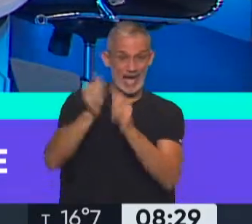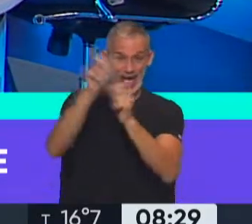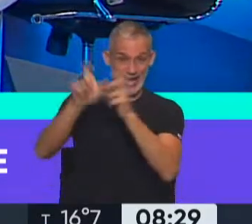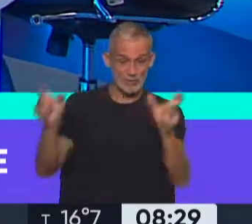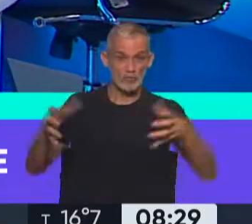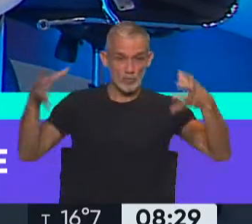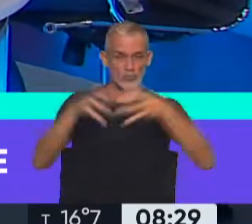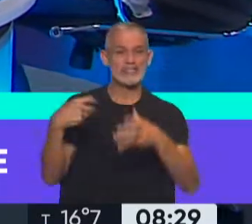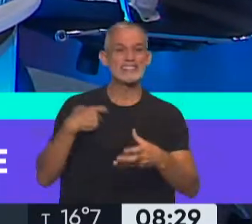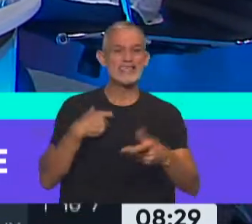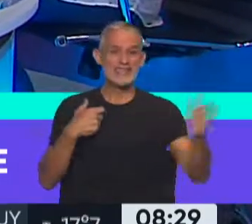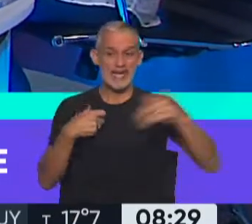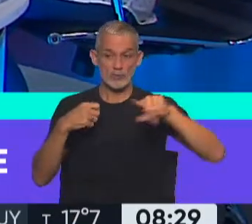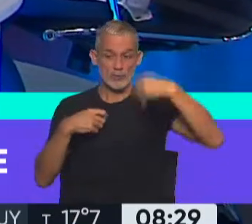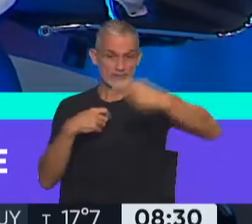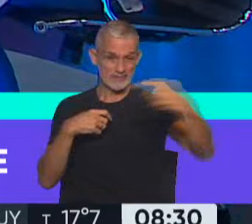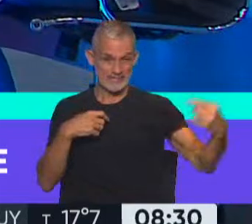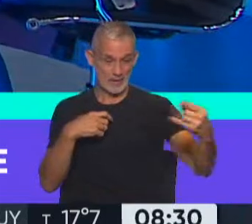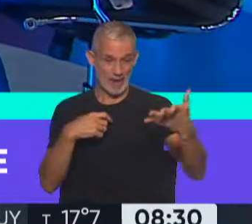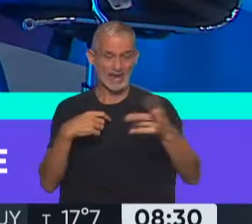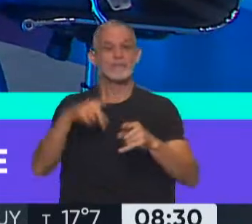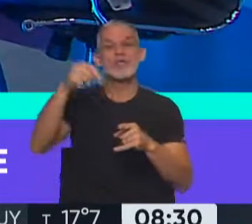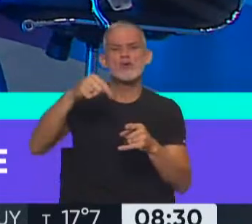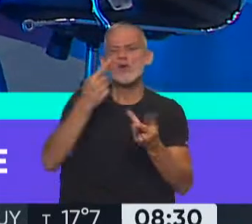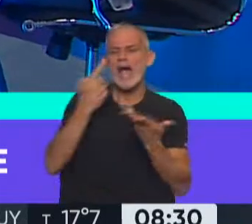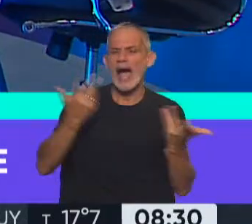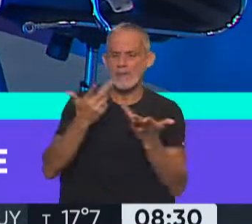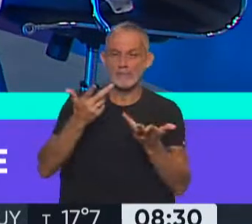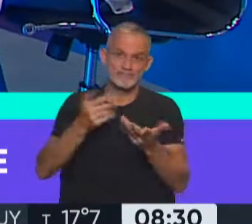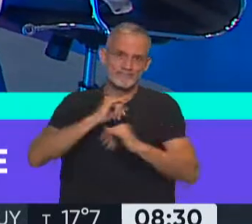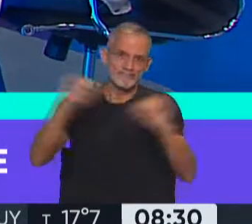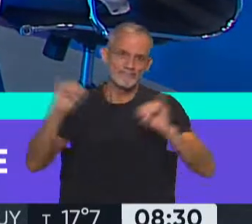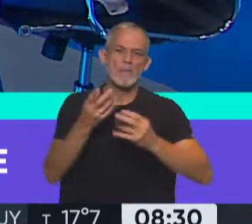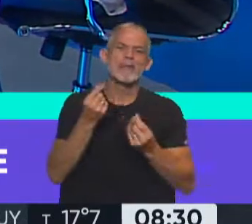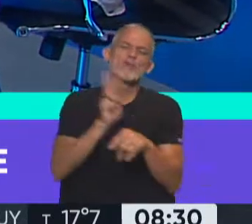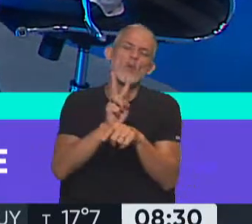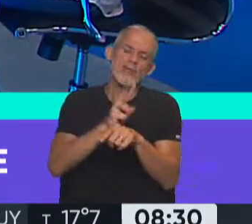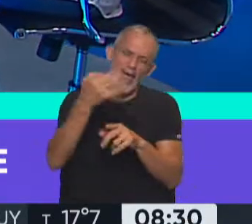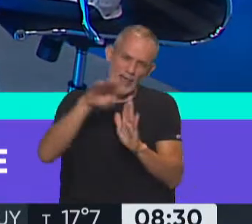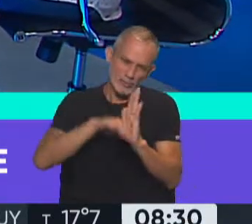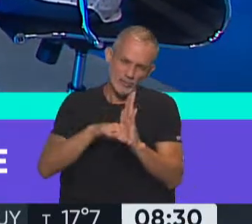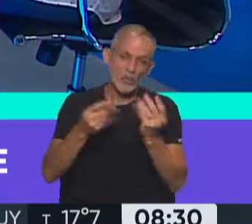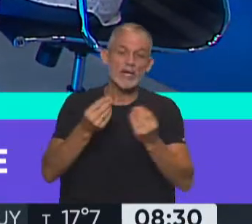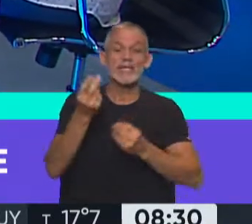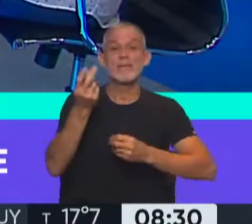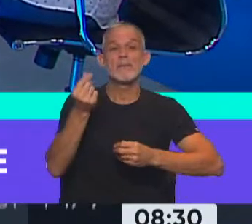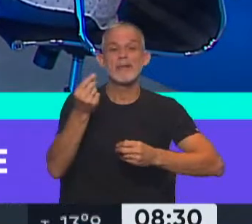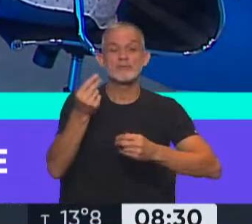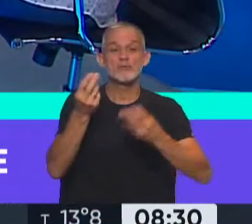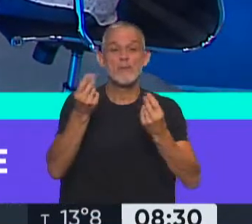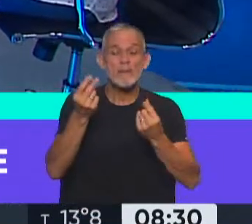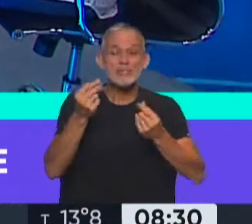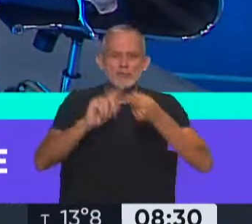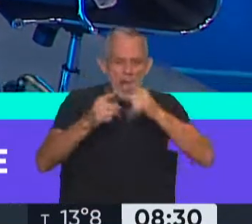a sindicatos, eso para la semana que viene. Y hoy seguramente veamos algo relacionado a precios cuidados y a precios, llegar con